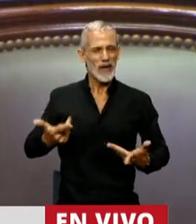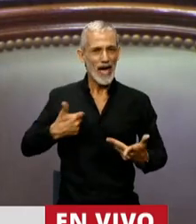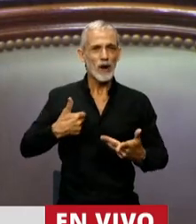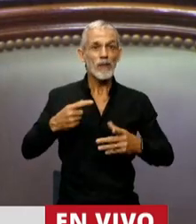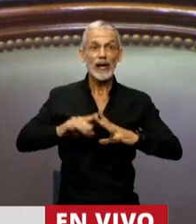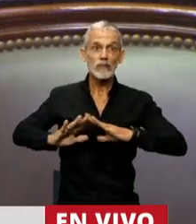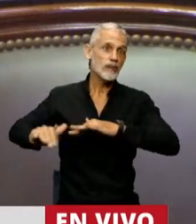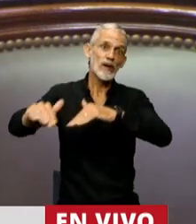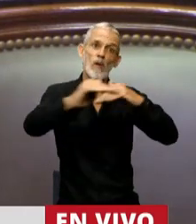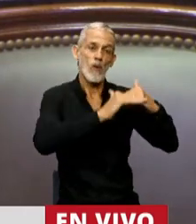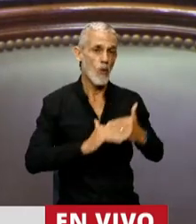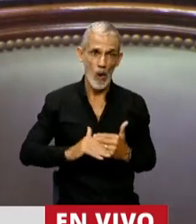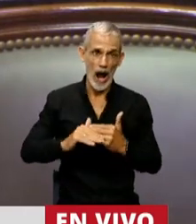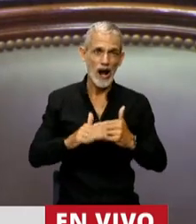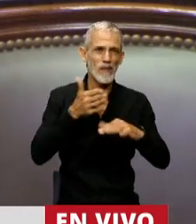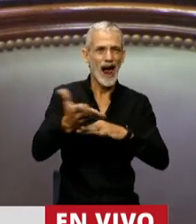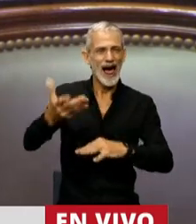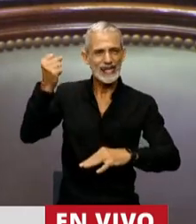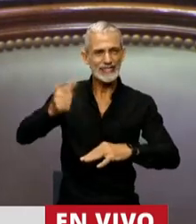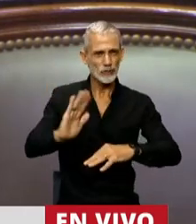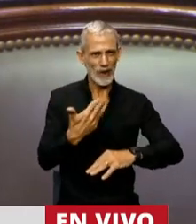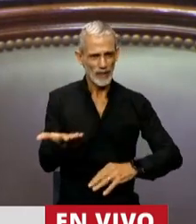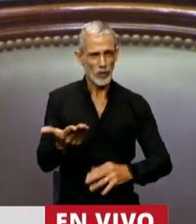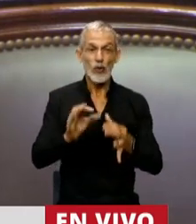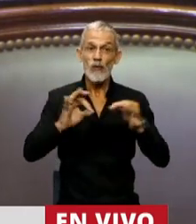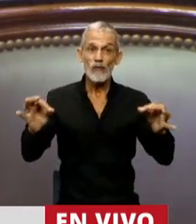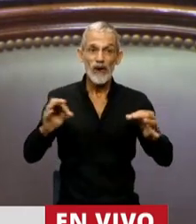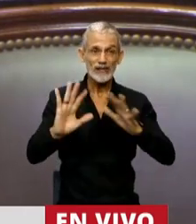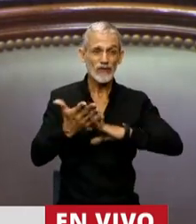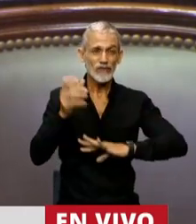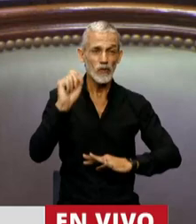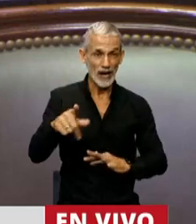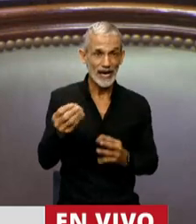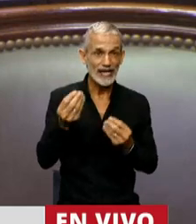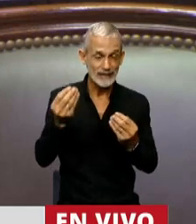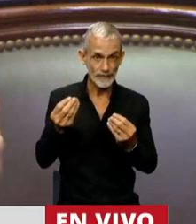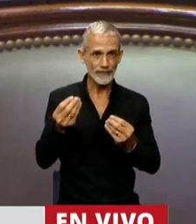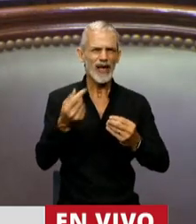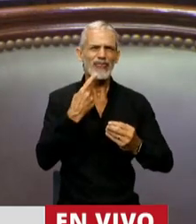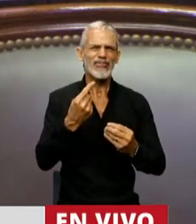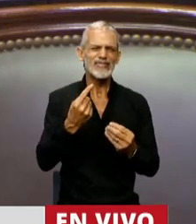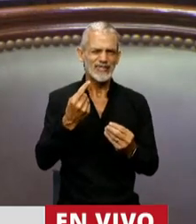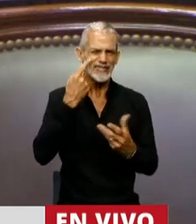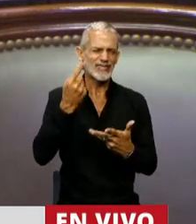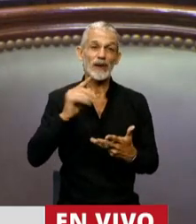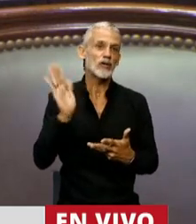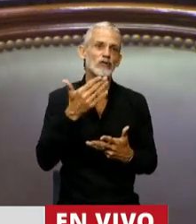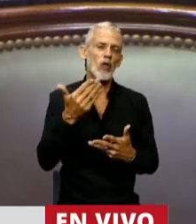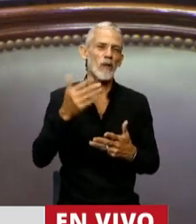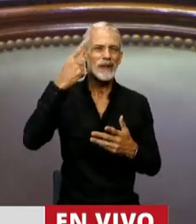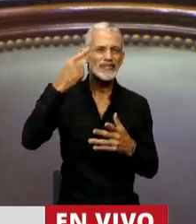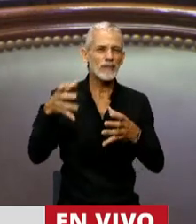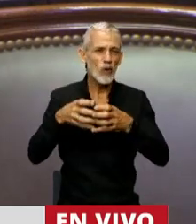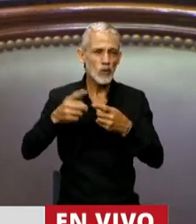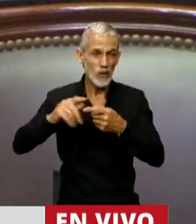de la universalidad para el acceso, pero también su pensamiento económico nos dice, y se refleja en todo el pensamiento económico de Cambiemos,